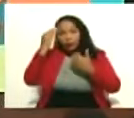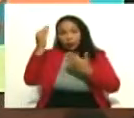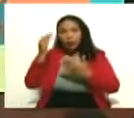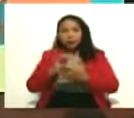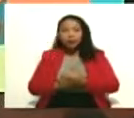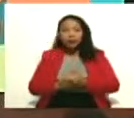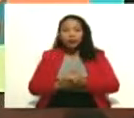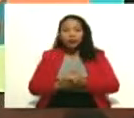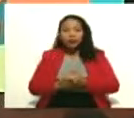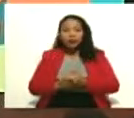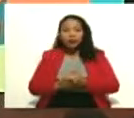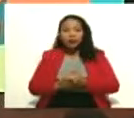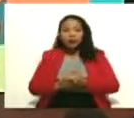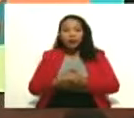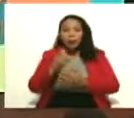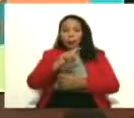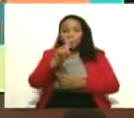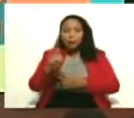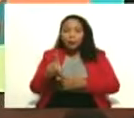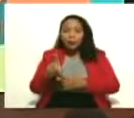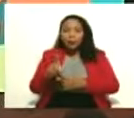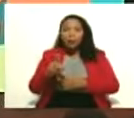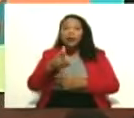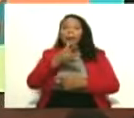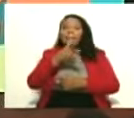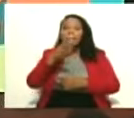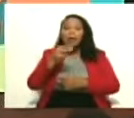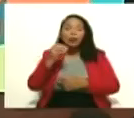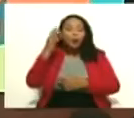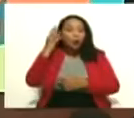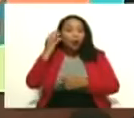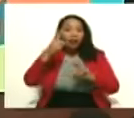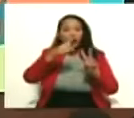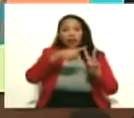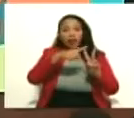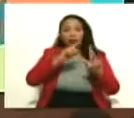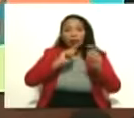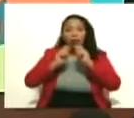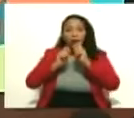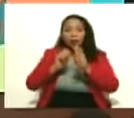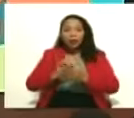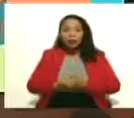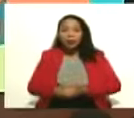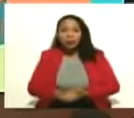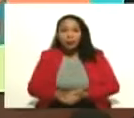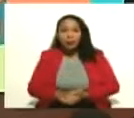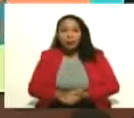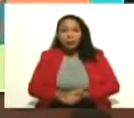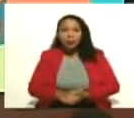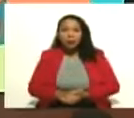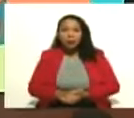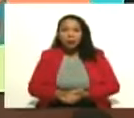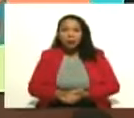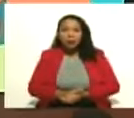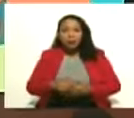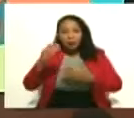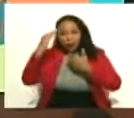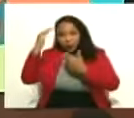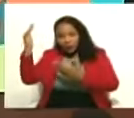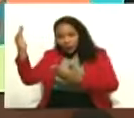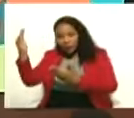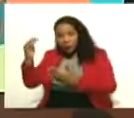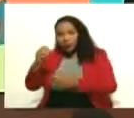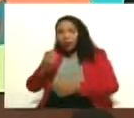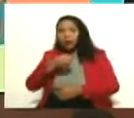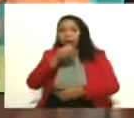Iniciamos el ciclo de preguntas con Meisbert Bolívar por Venezolana de Televisión. Hola, ¿cómo estás? Buenas